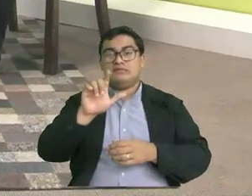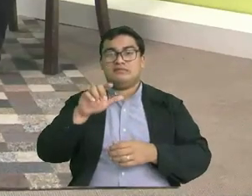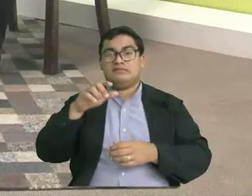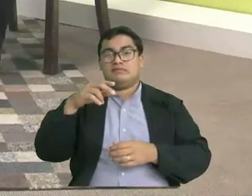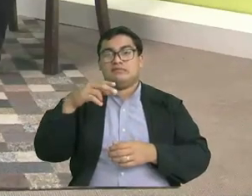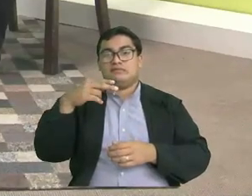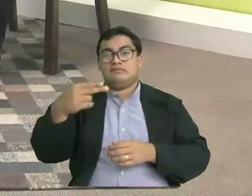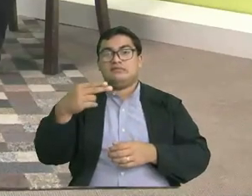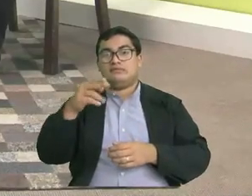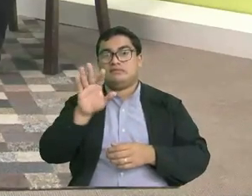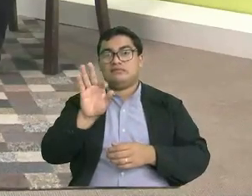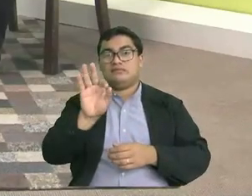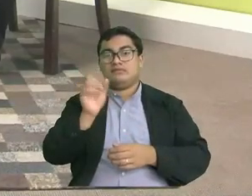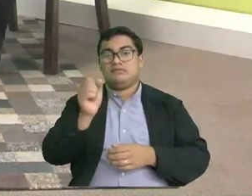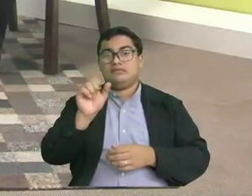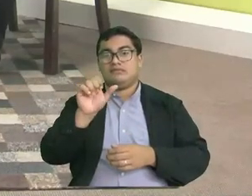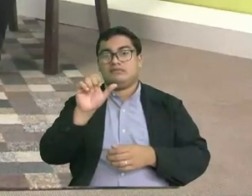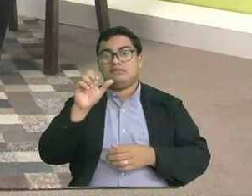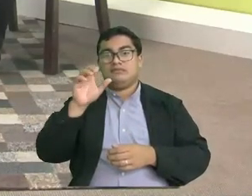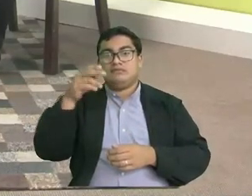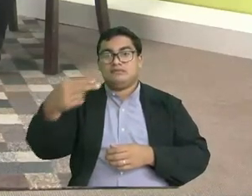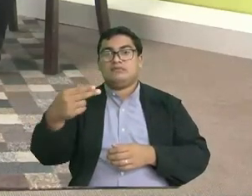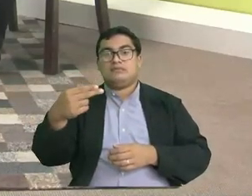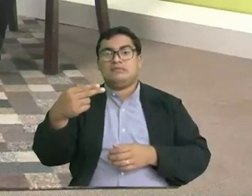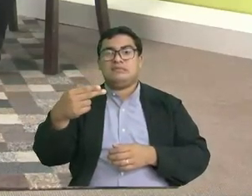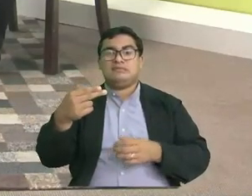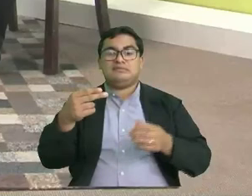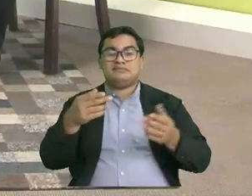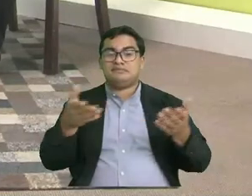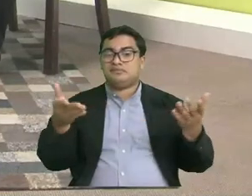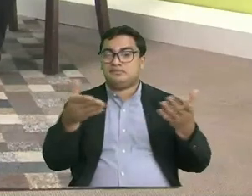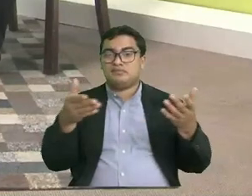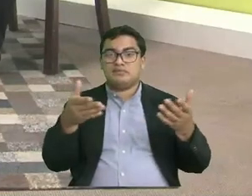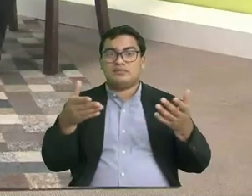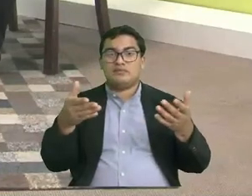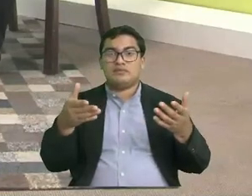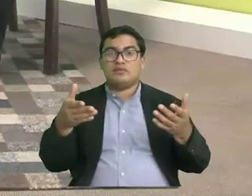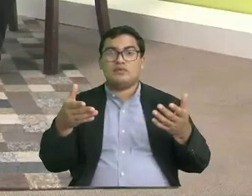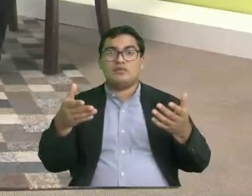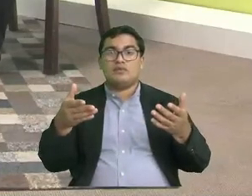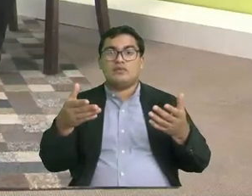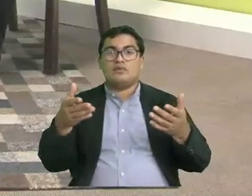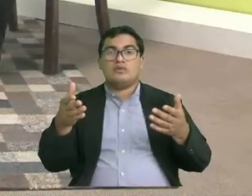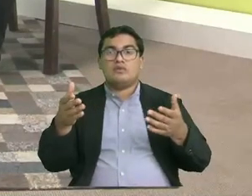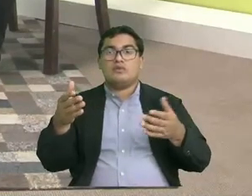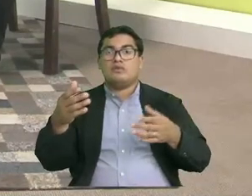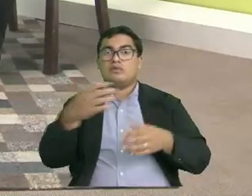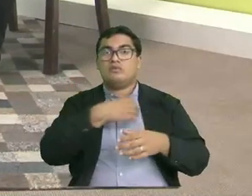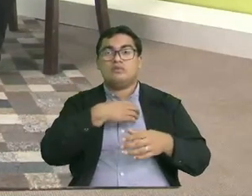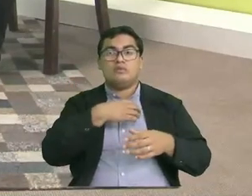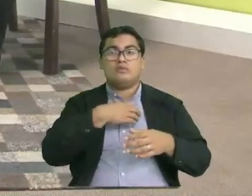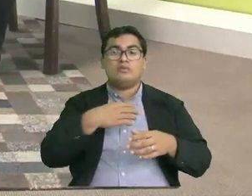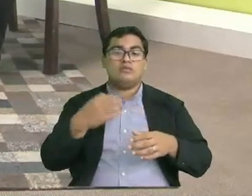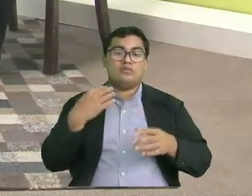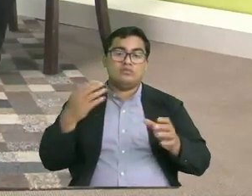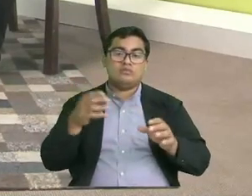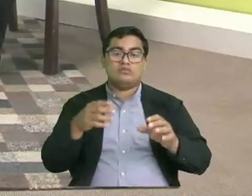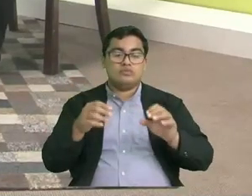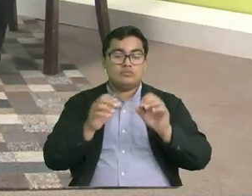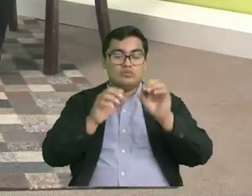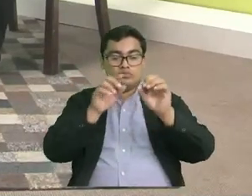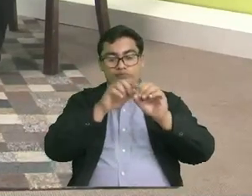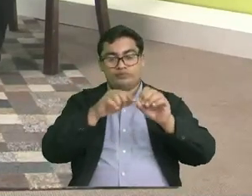FSH, la hormona FSH es la que estimula la formación de los folículos, que van a ser los